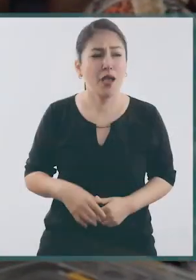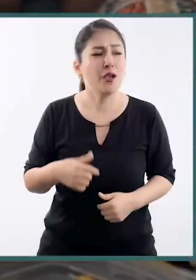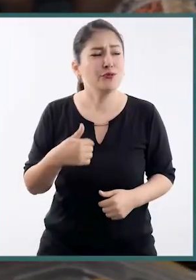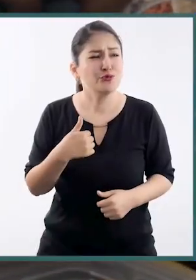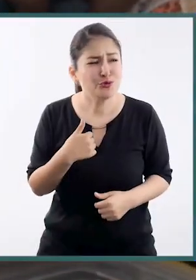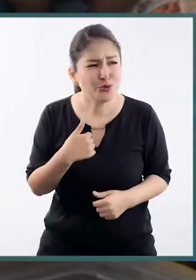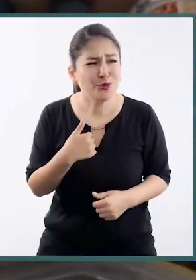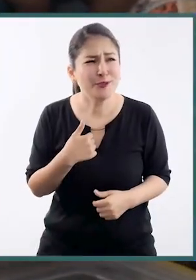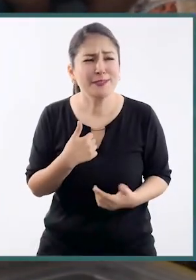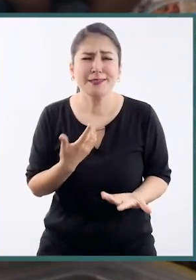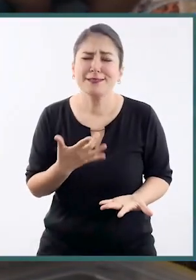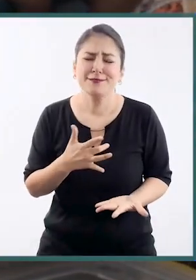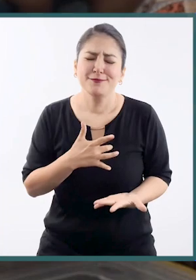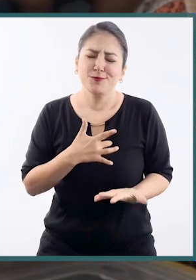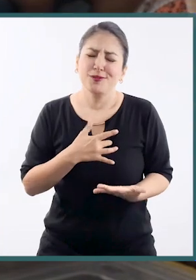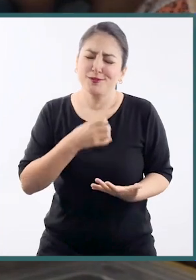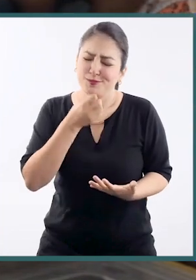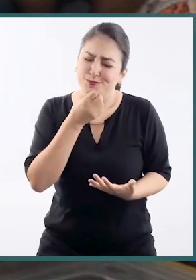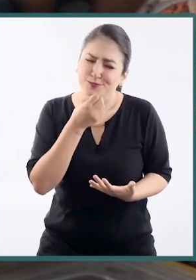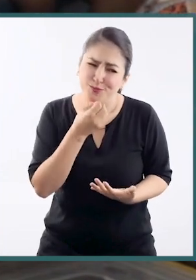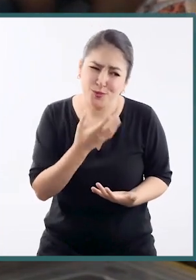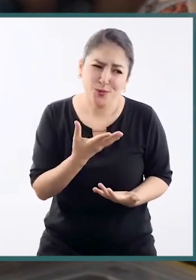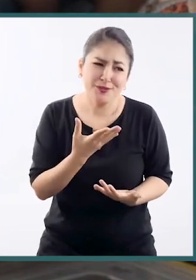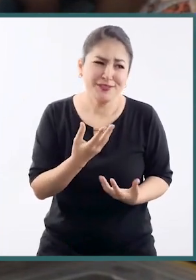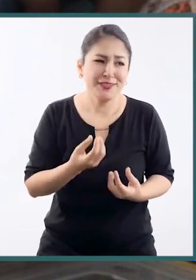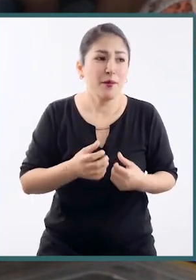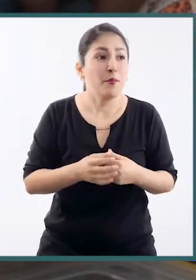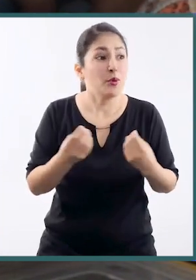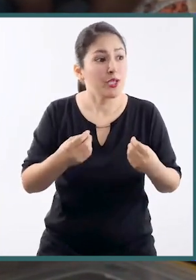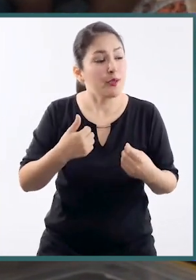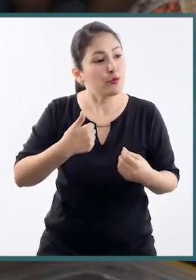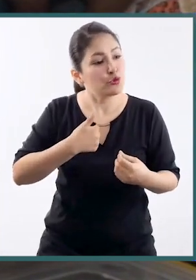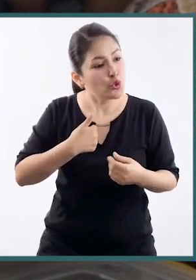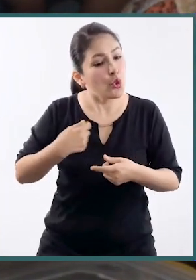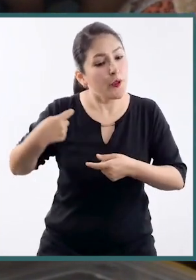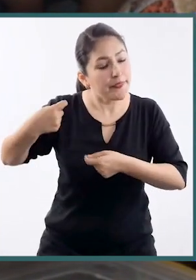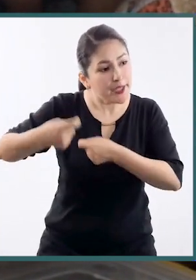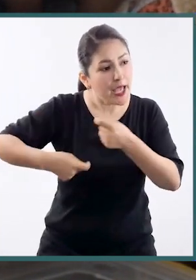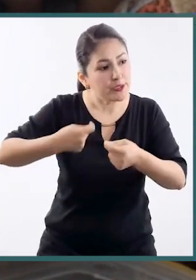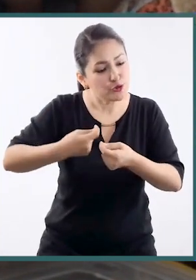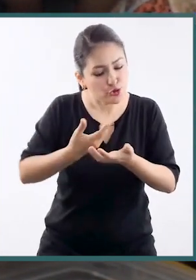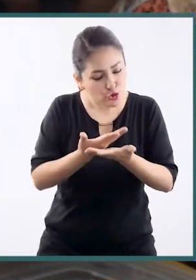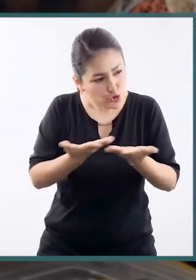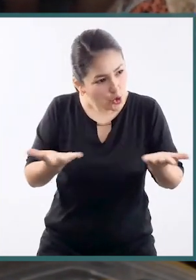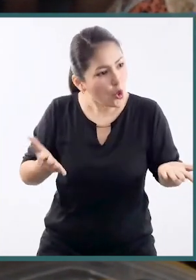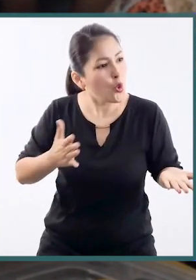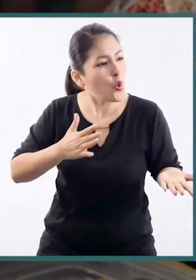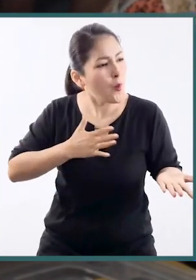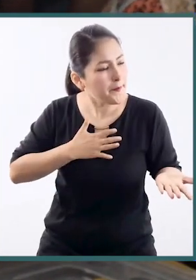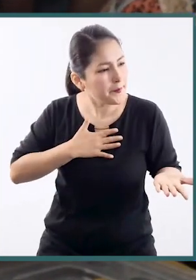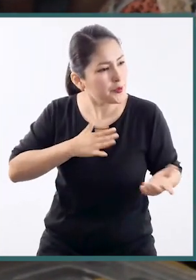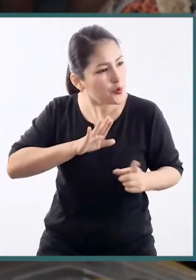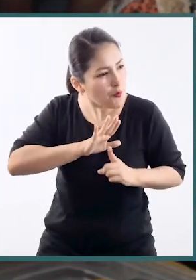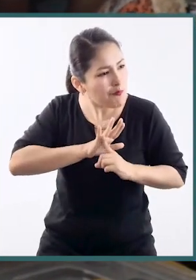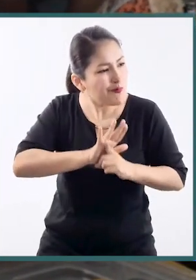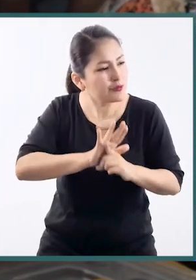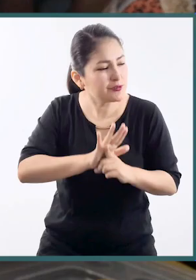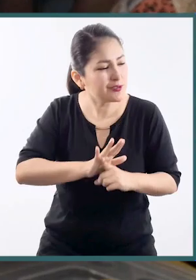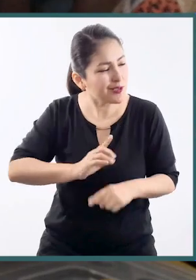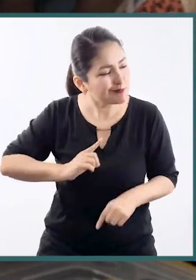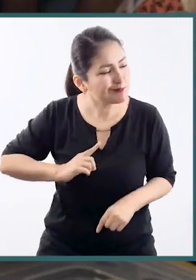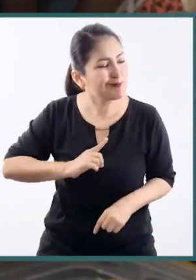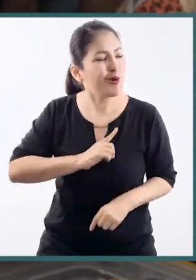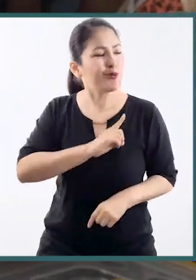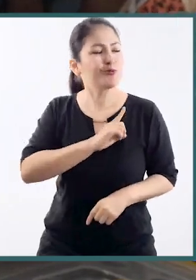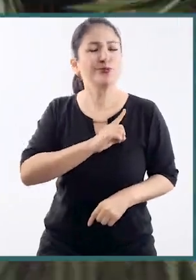Para mí significa mucho, tiene mucho significado, ya que estoy demostrando mi tradición de mi tierra y por otra parte yo me siento muy